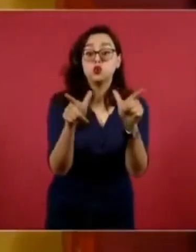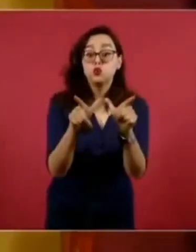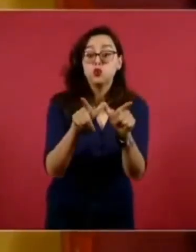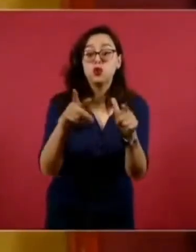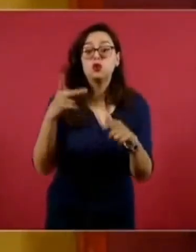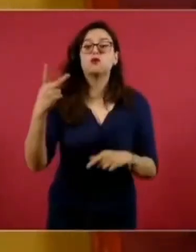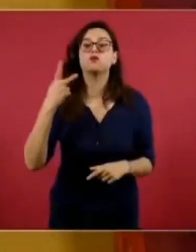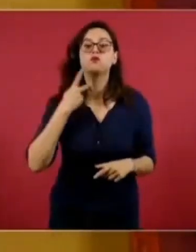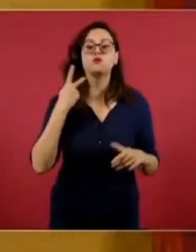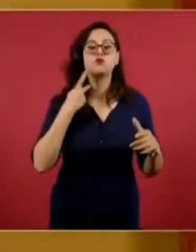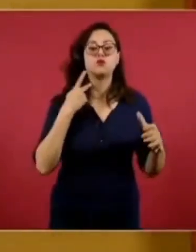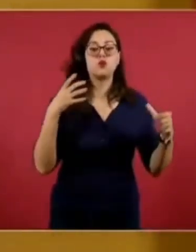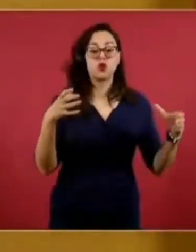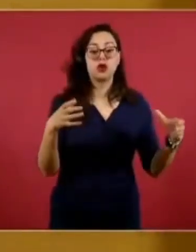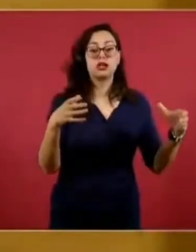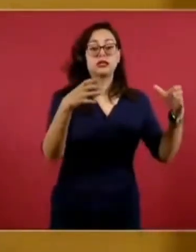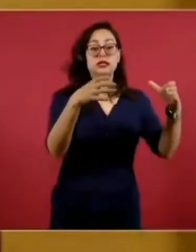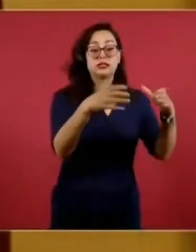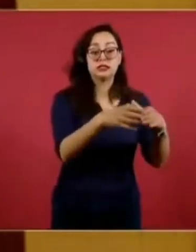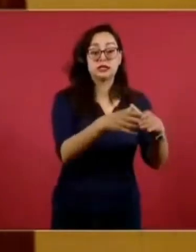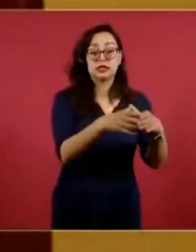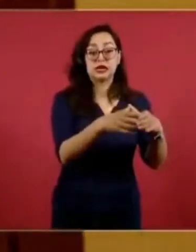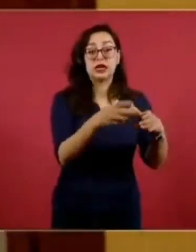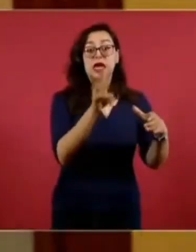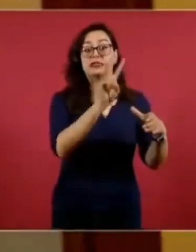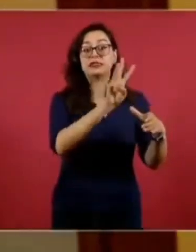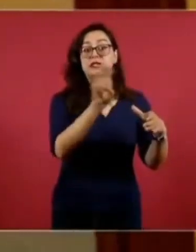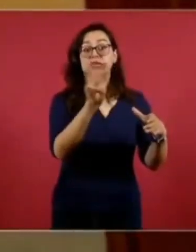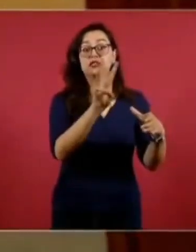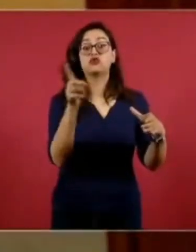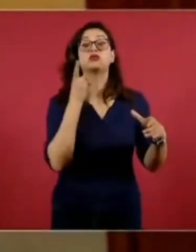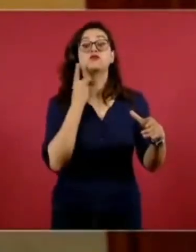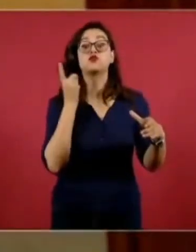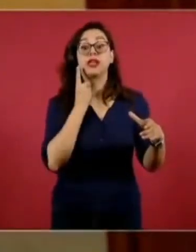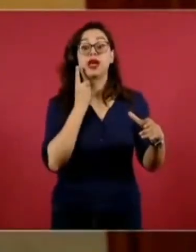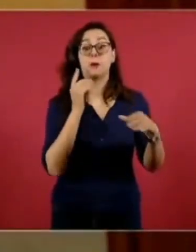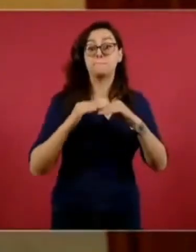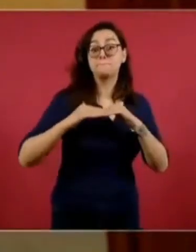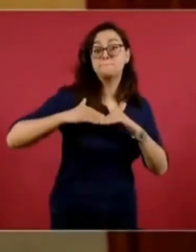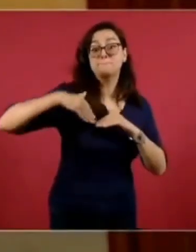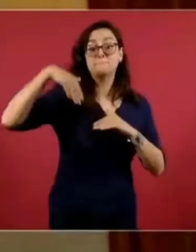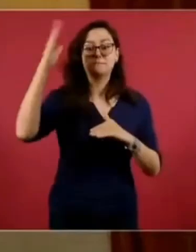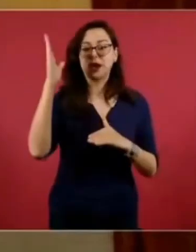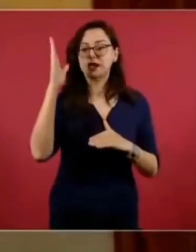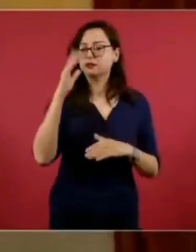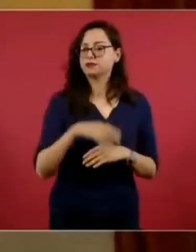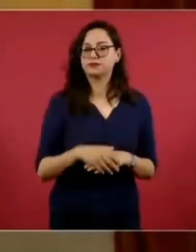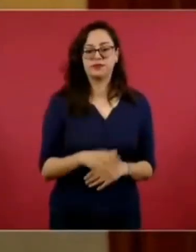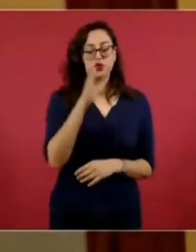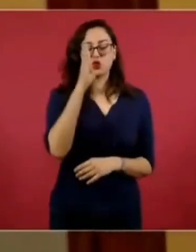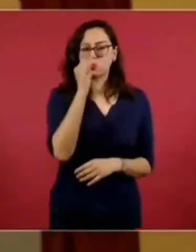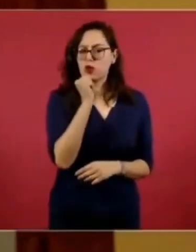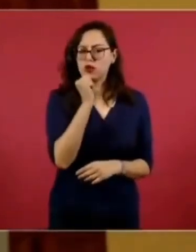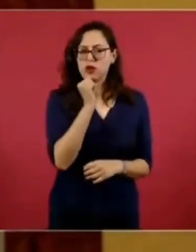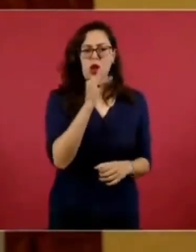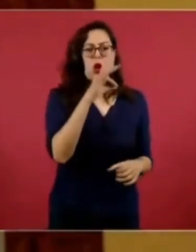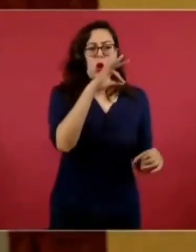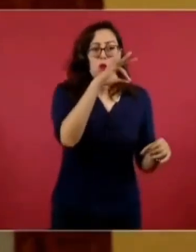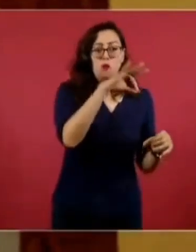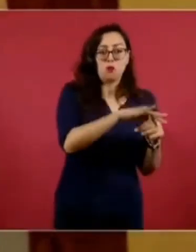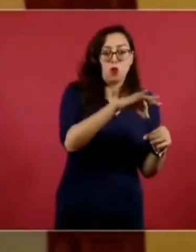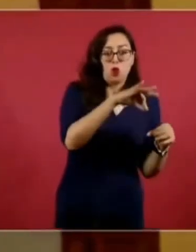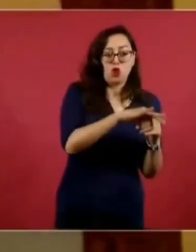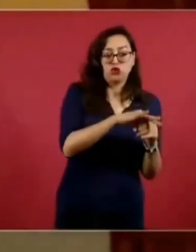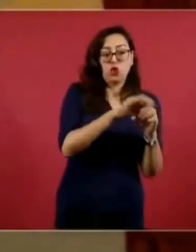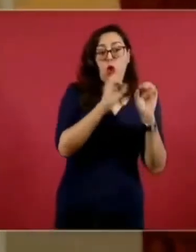podrá contar con más de 300 diputados, ya sea por la vía de mayoría